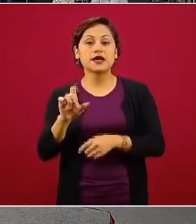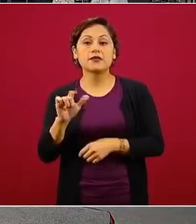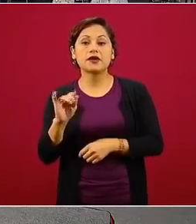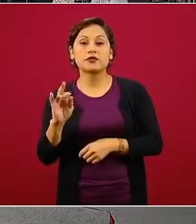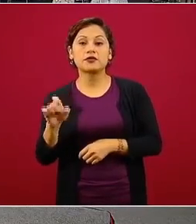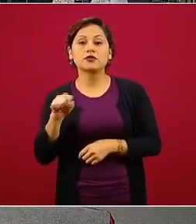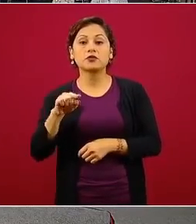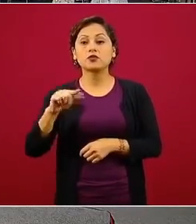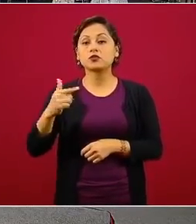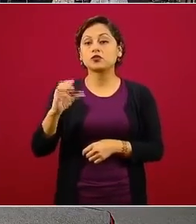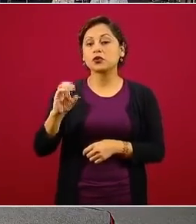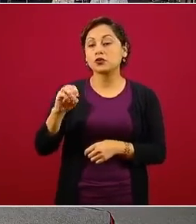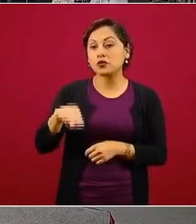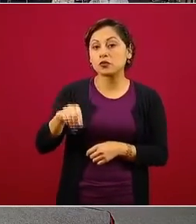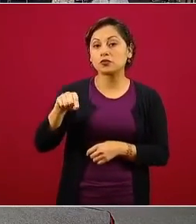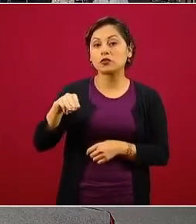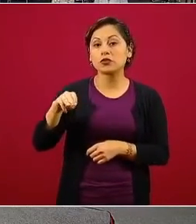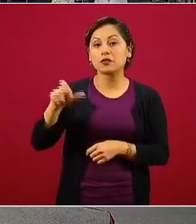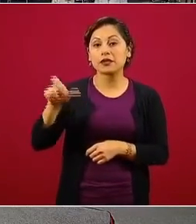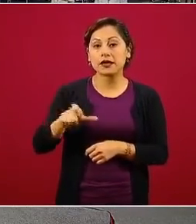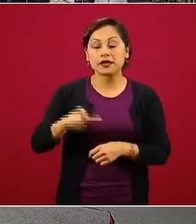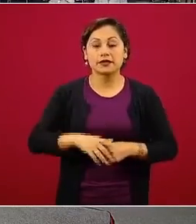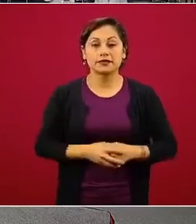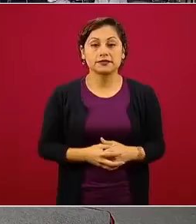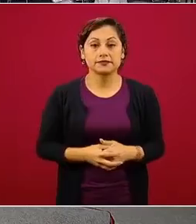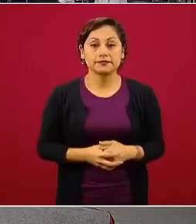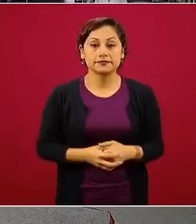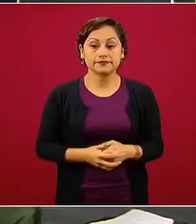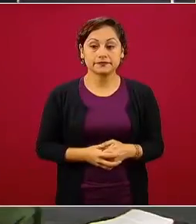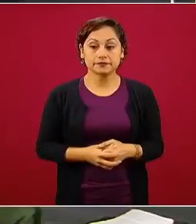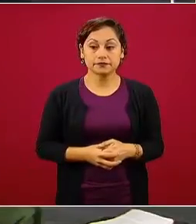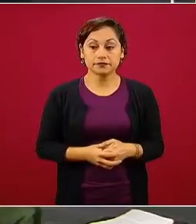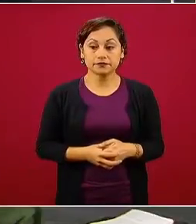elbarlovento.com.mx, el concepto integral del comercio exterior.